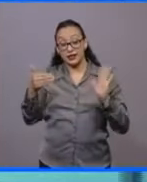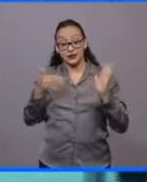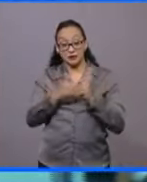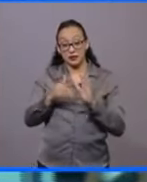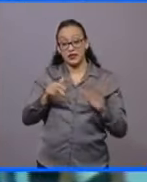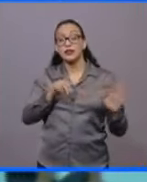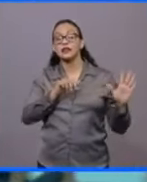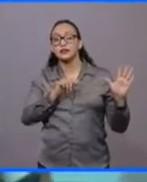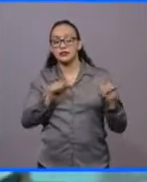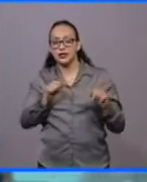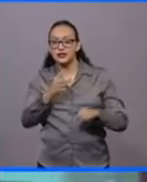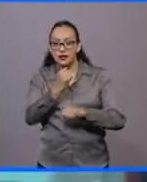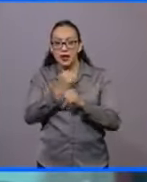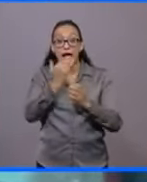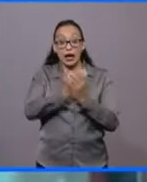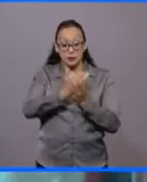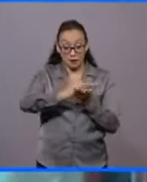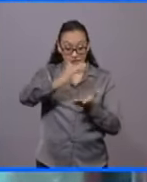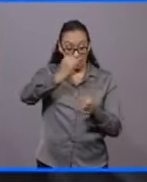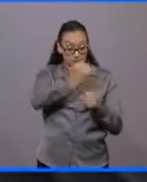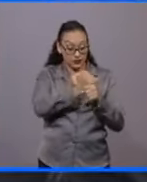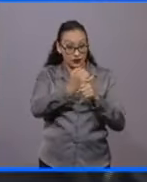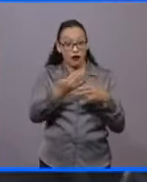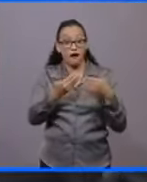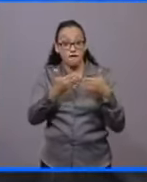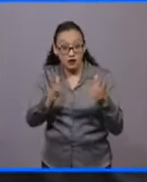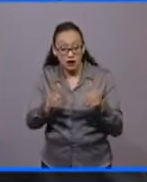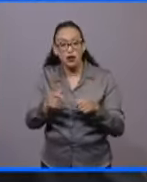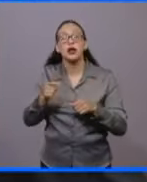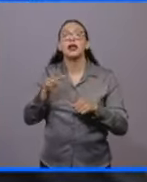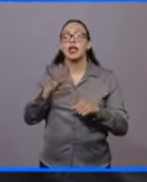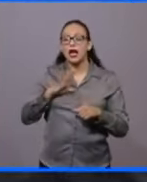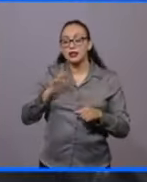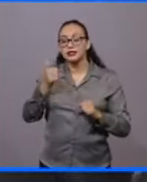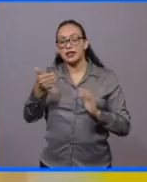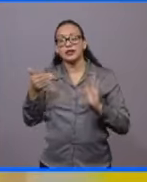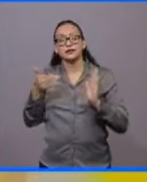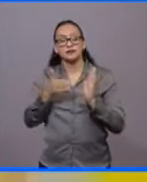6.226 carpetas de investigación sobre este delito, que involucró a